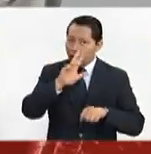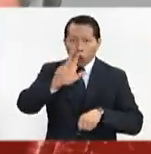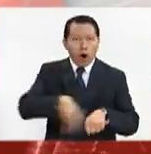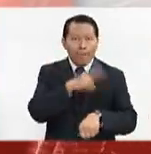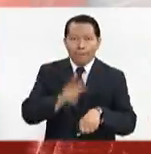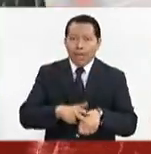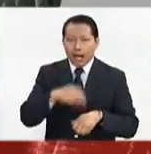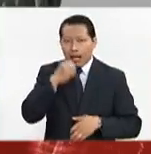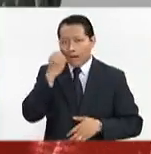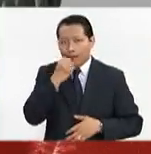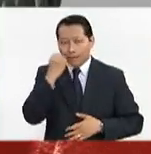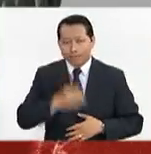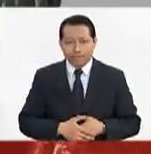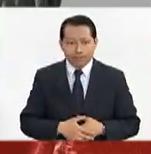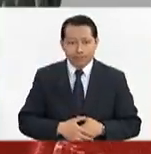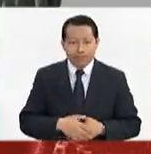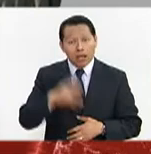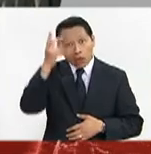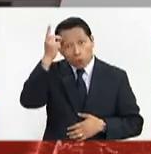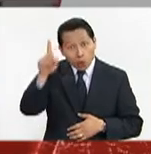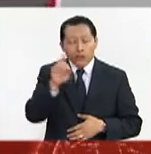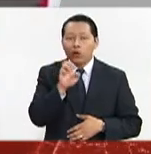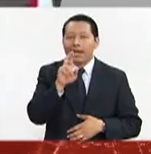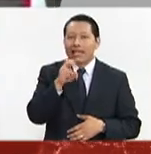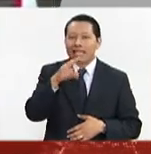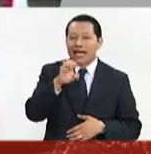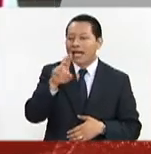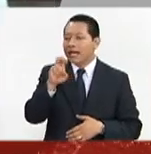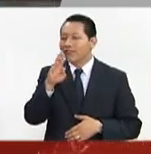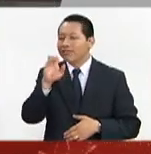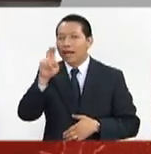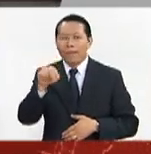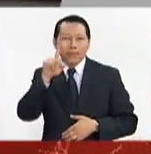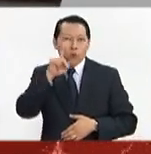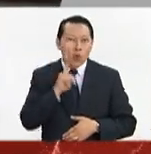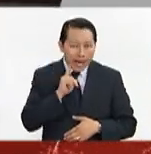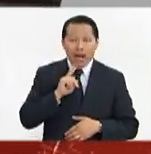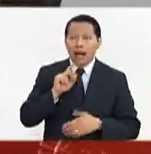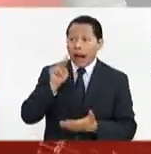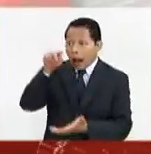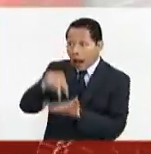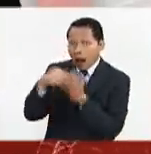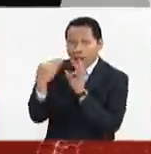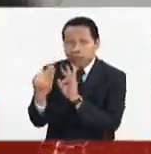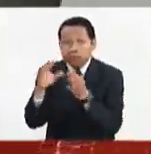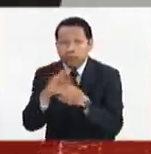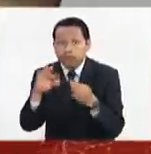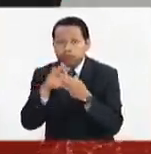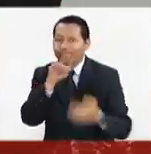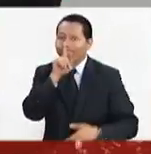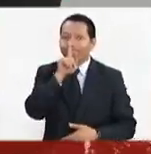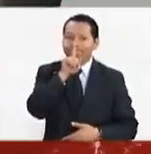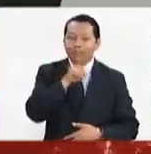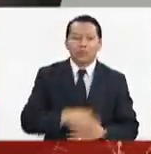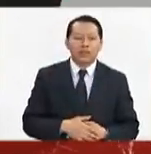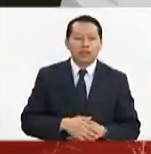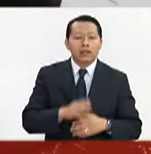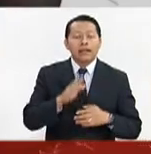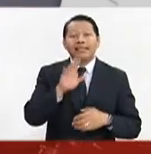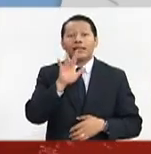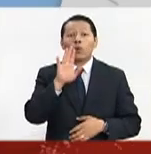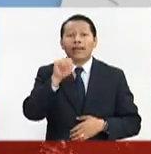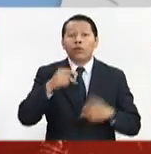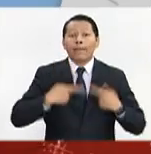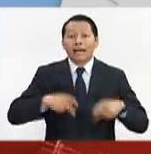normalidad. La dueña del colegio Enrique Repsamen no se ha presentado a declarar. Aumenta a 59 la cifra